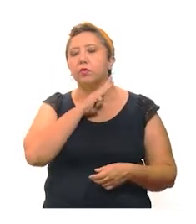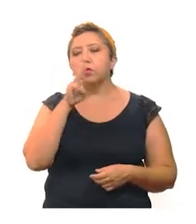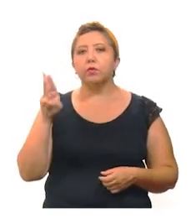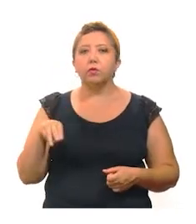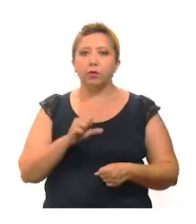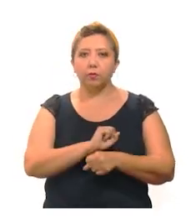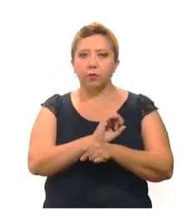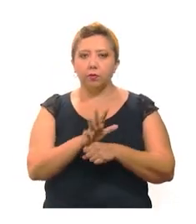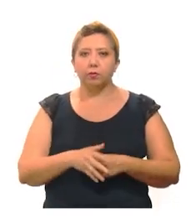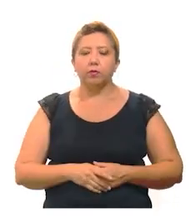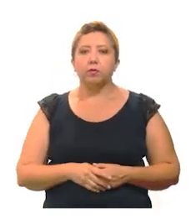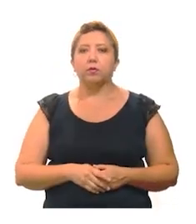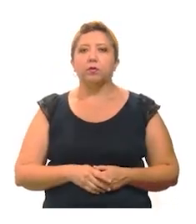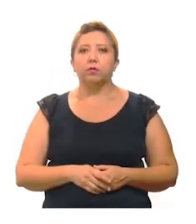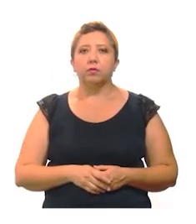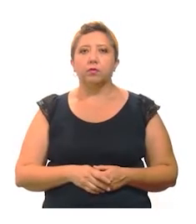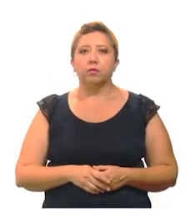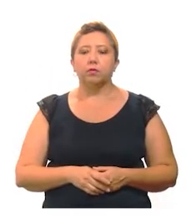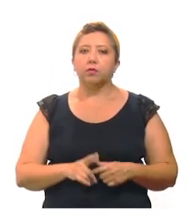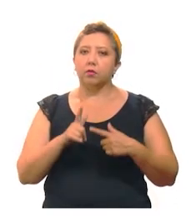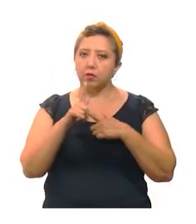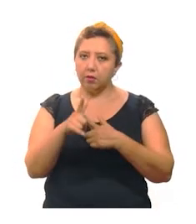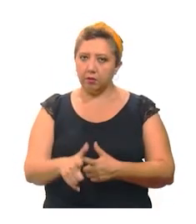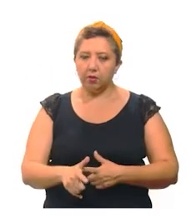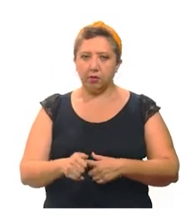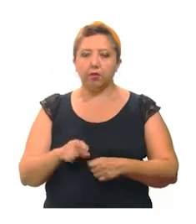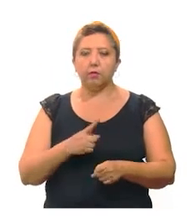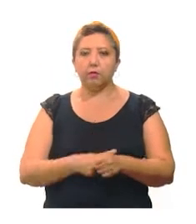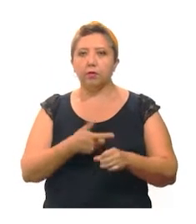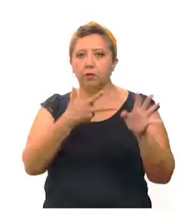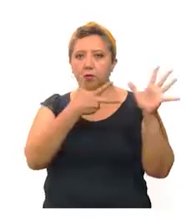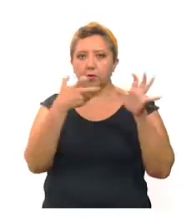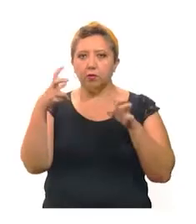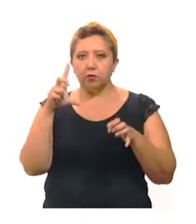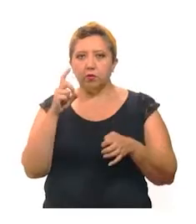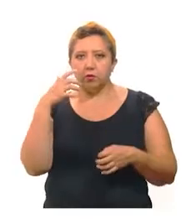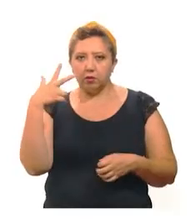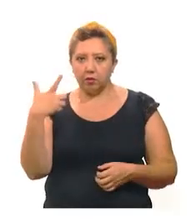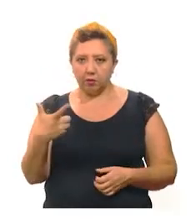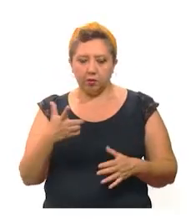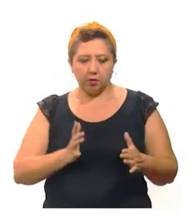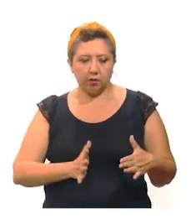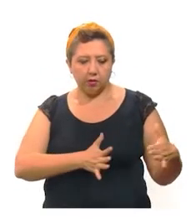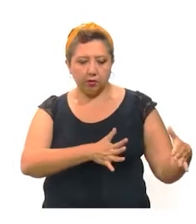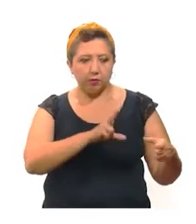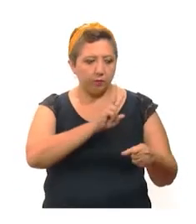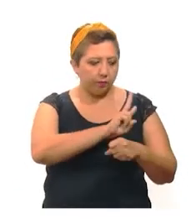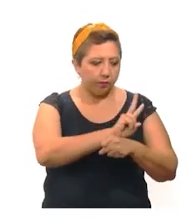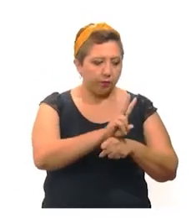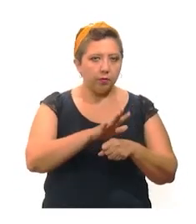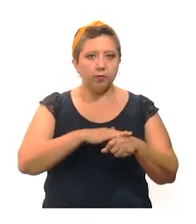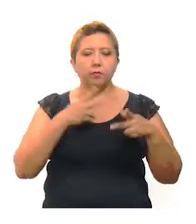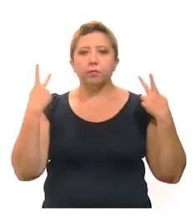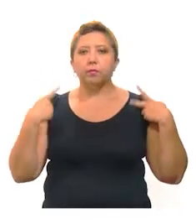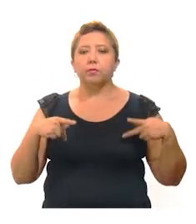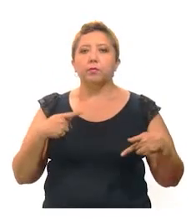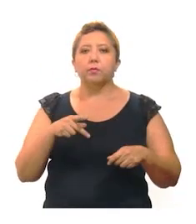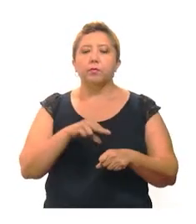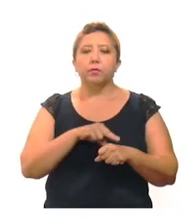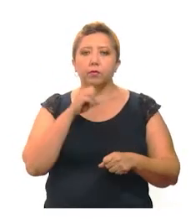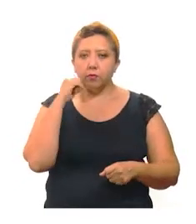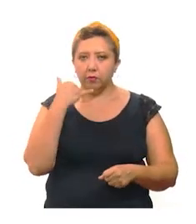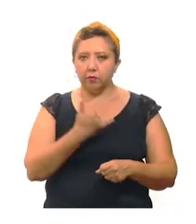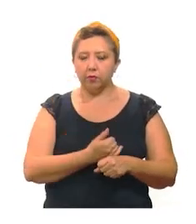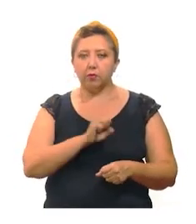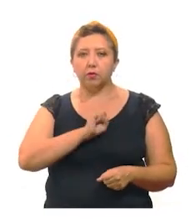fallecidas a causa del coronavirus. De los casos activos, 837 están estables, aislados y monitoreados constantemente